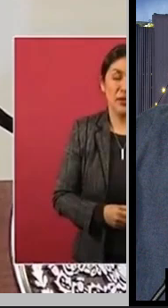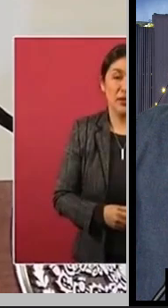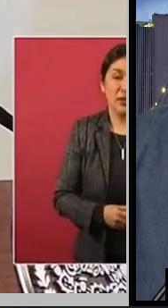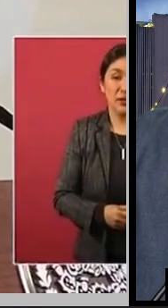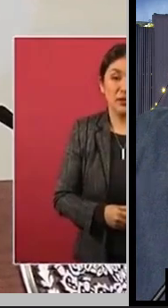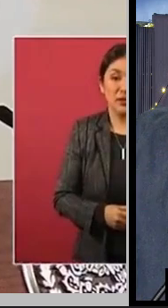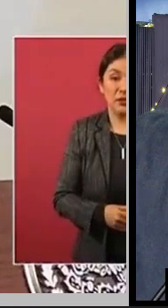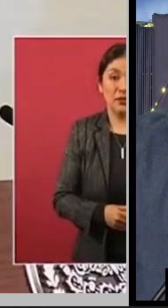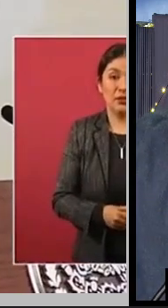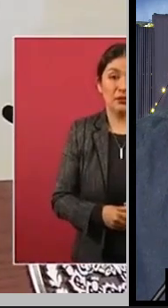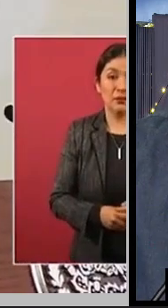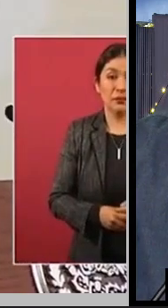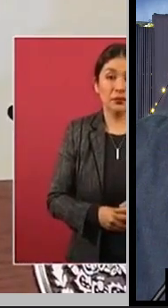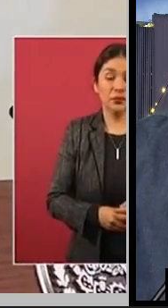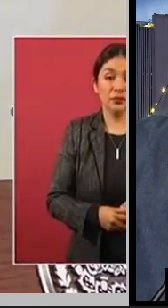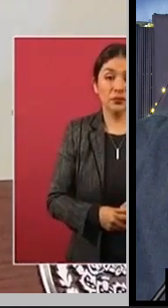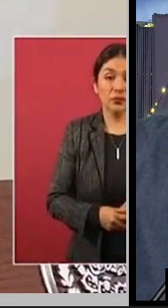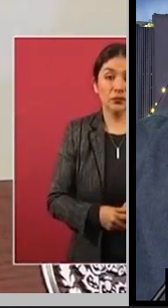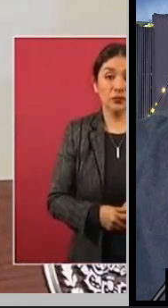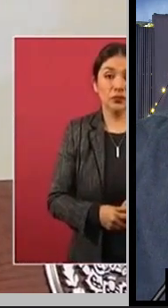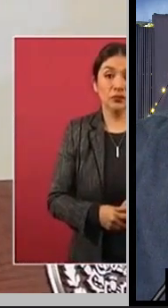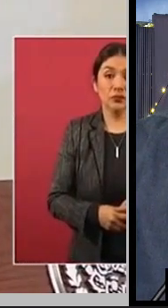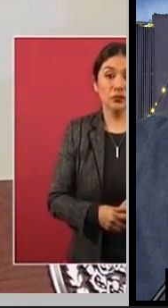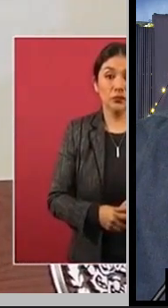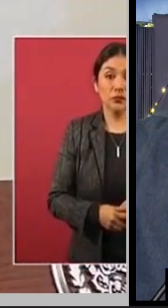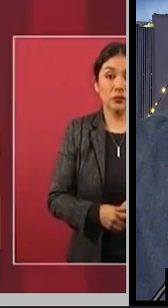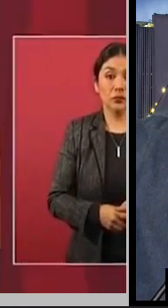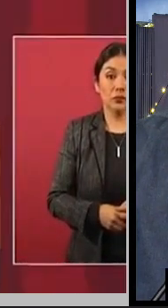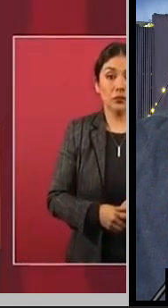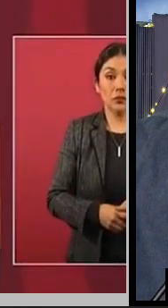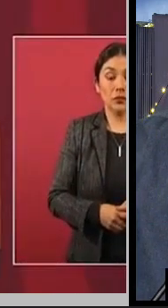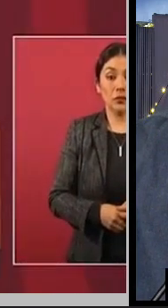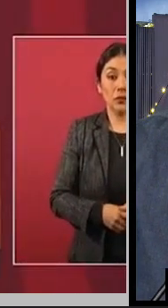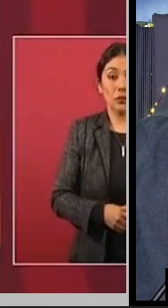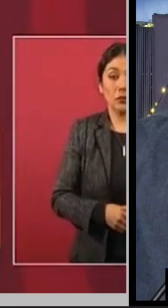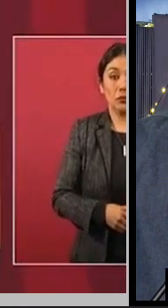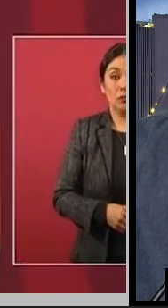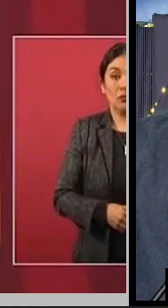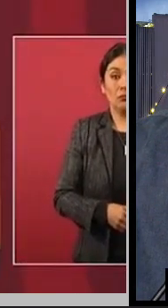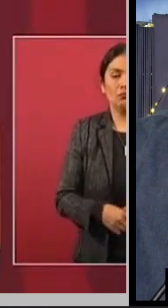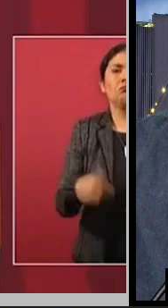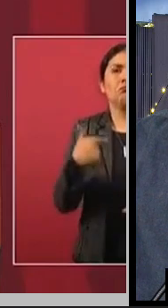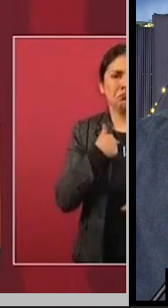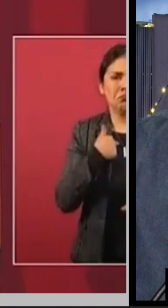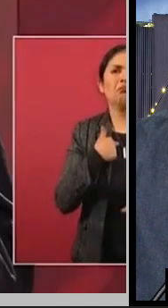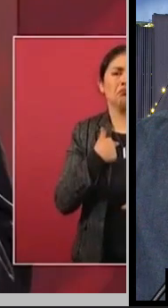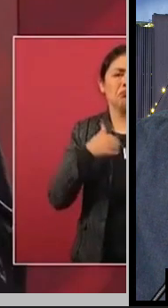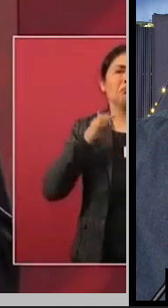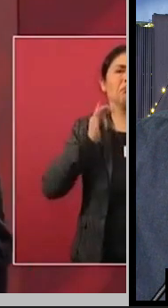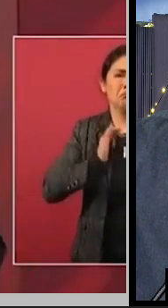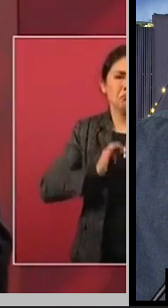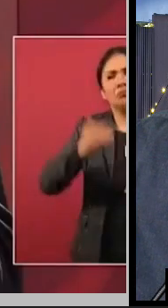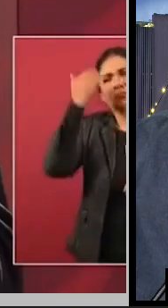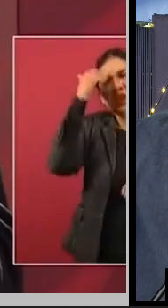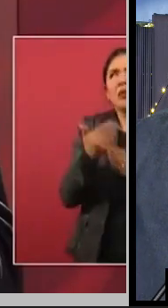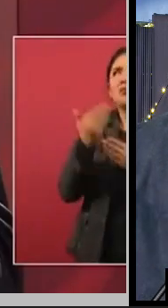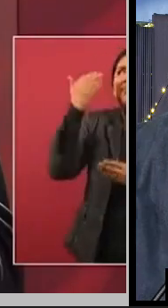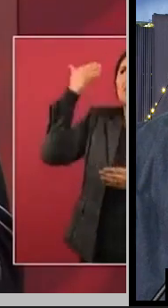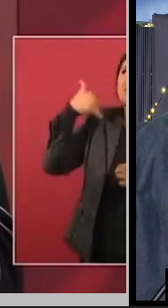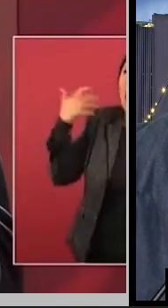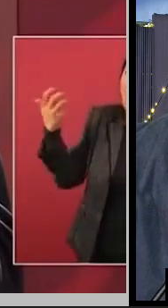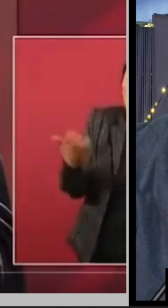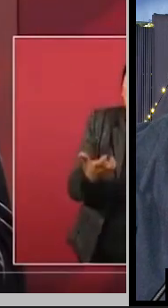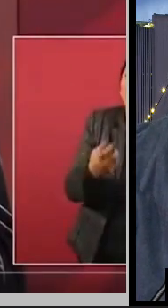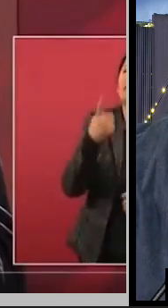Tenemos tranquila nuestra conciencia. Ese es el